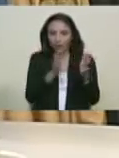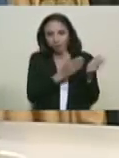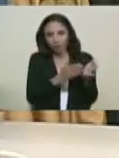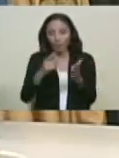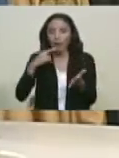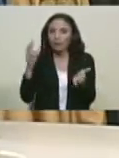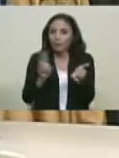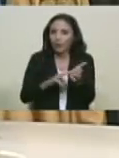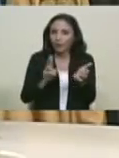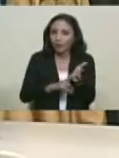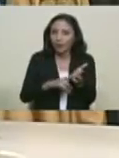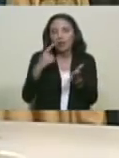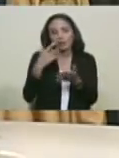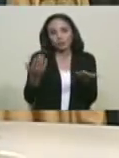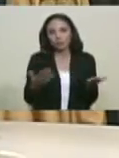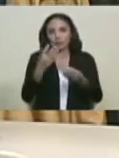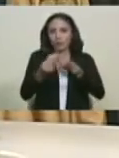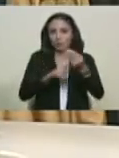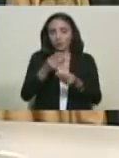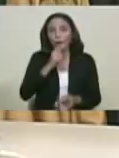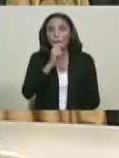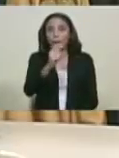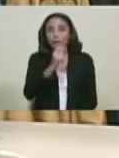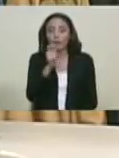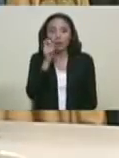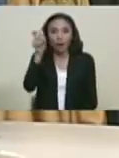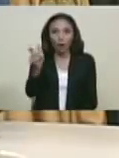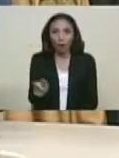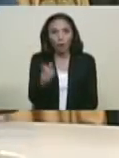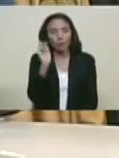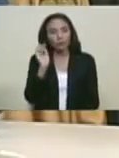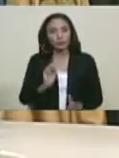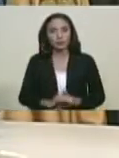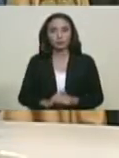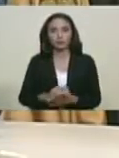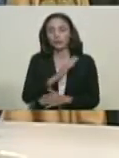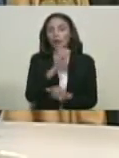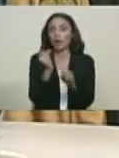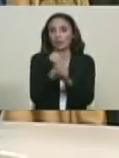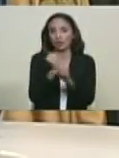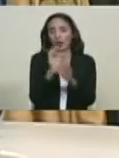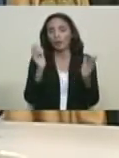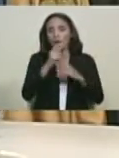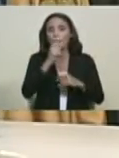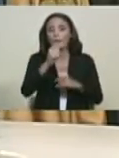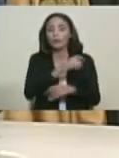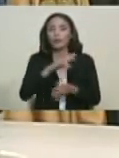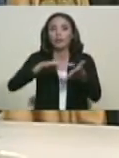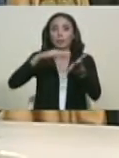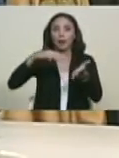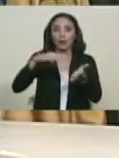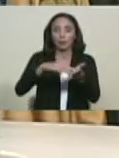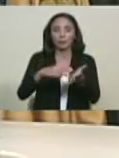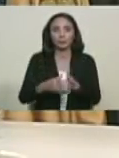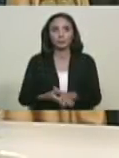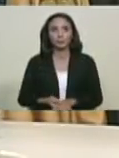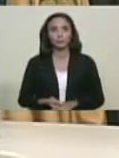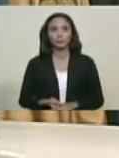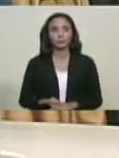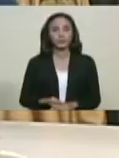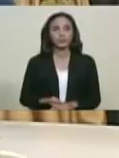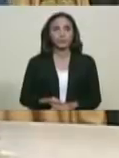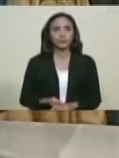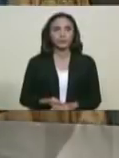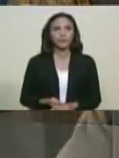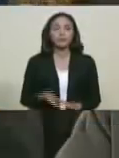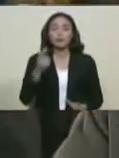verdad de este periodista que es un mercenario conocido del periodismo mayamero por